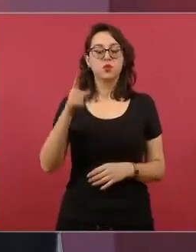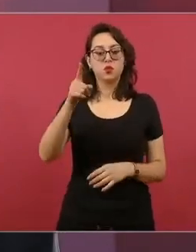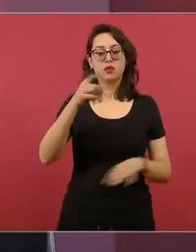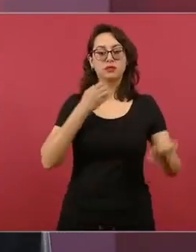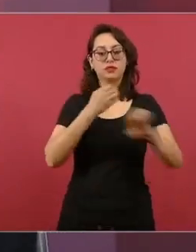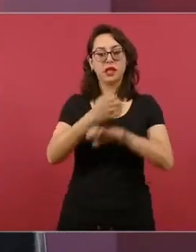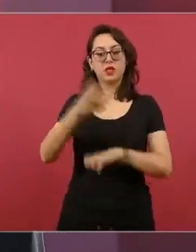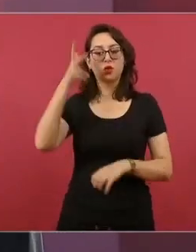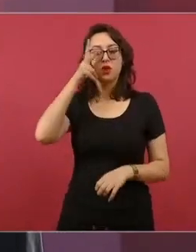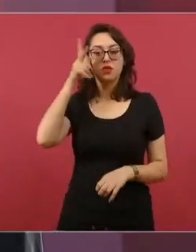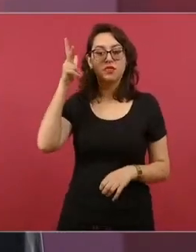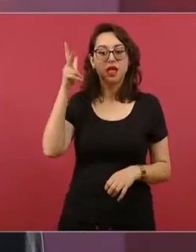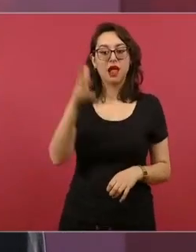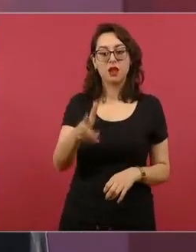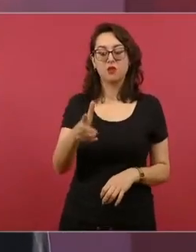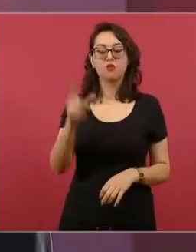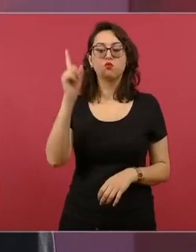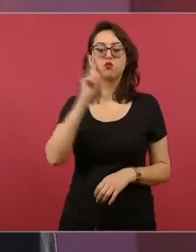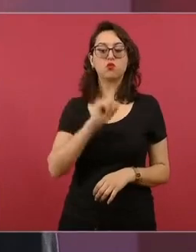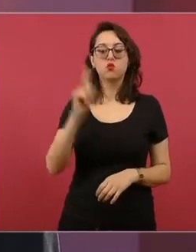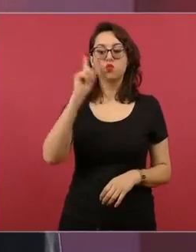Hidalgo,